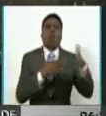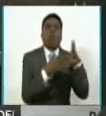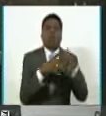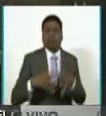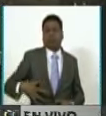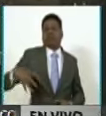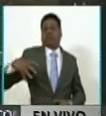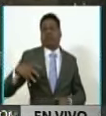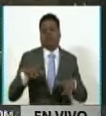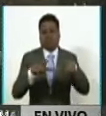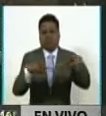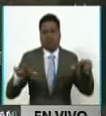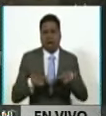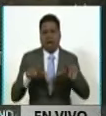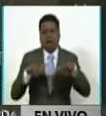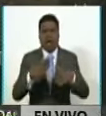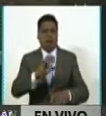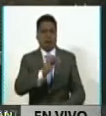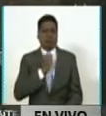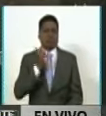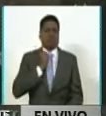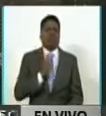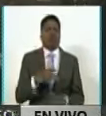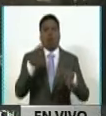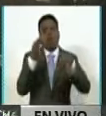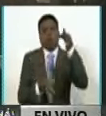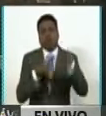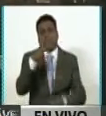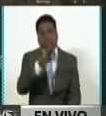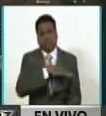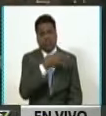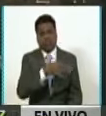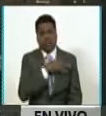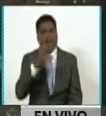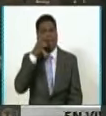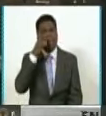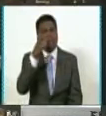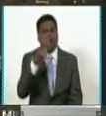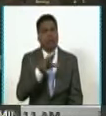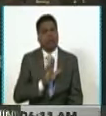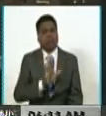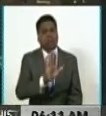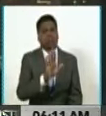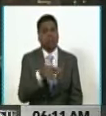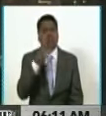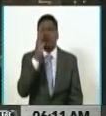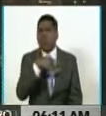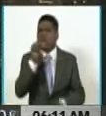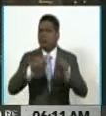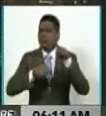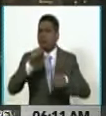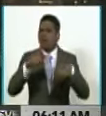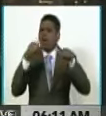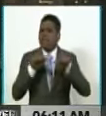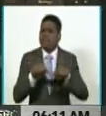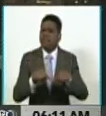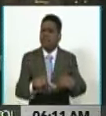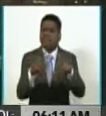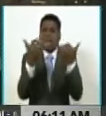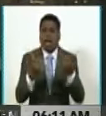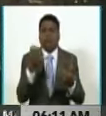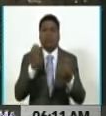la concepción de un gobierno popular para lograr justicia social en la población, y eso, sin duda alguna, se mantiene presente para